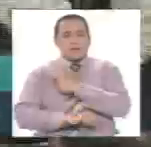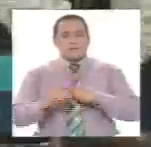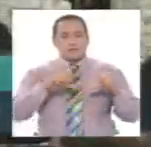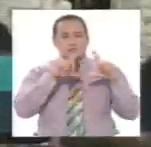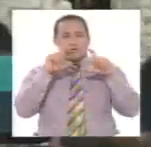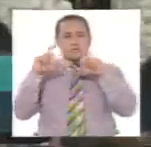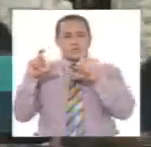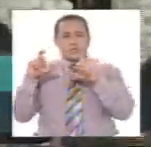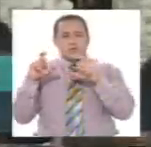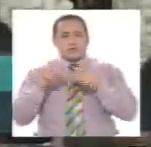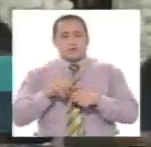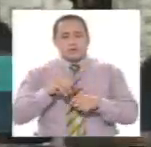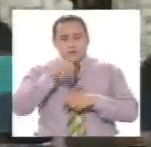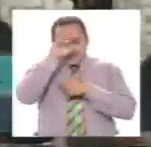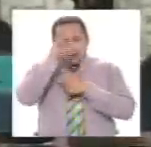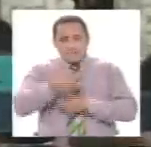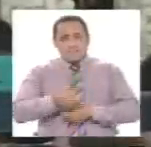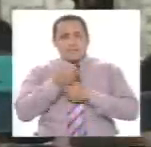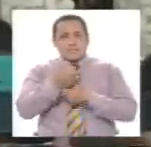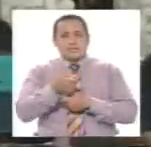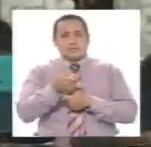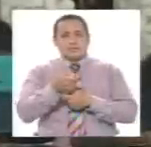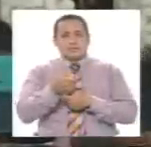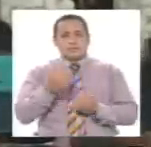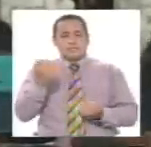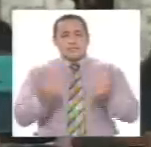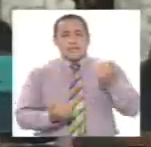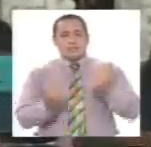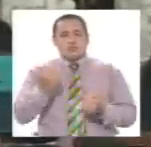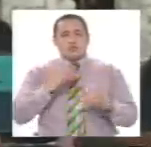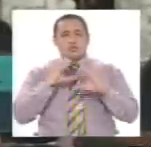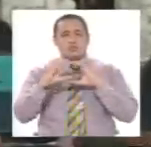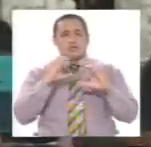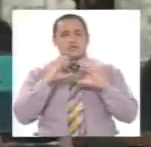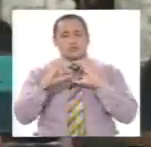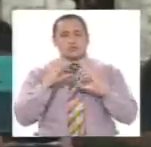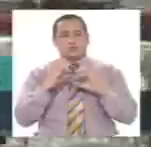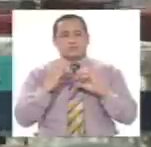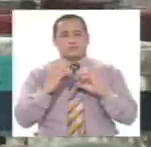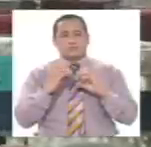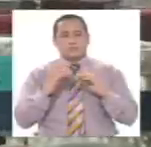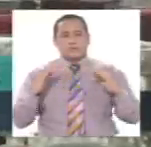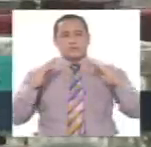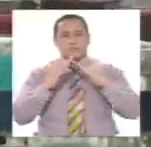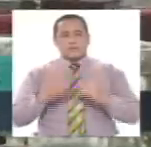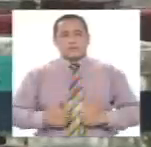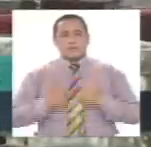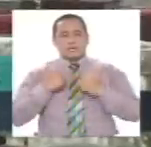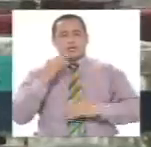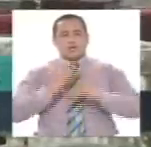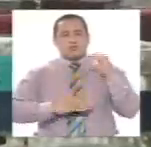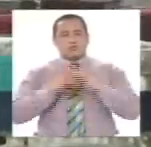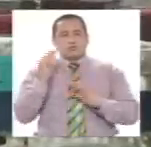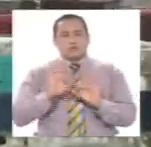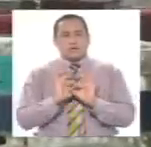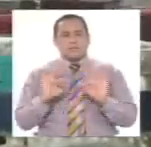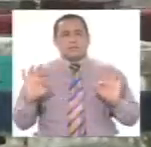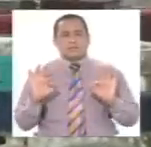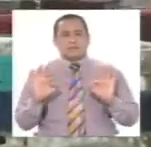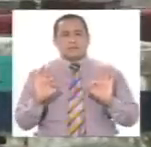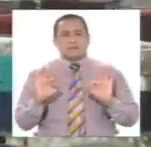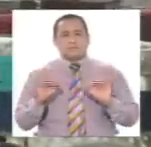Turismo, Energía y Minas, Transportes y Comunicaciones, Vivienda, Construcción y